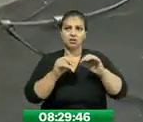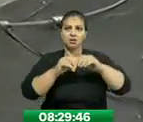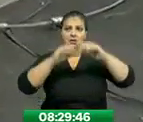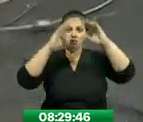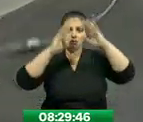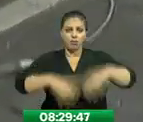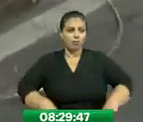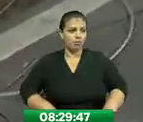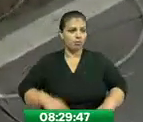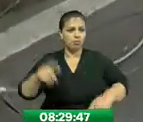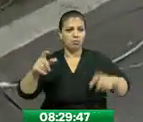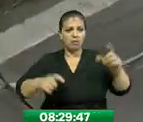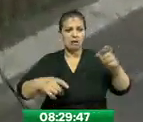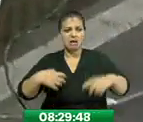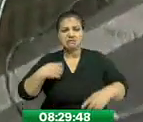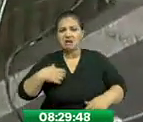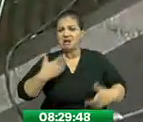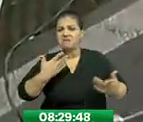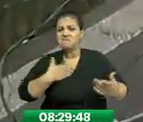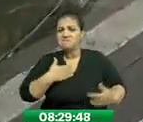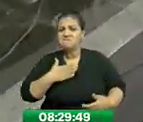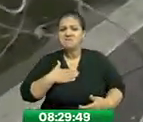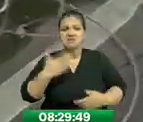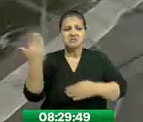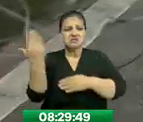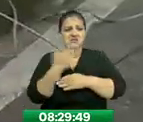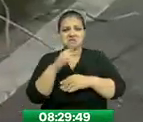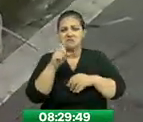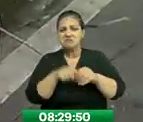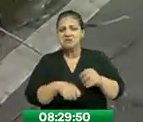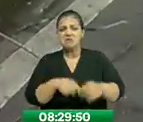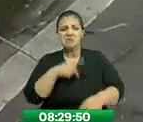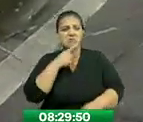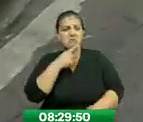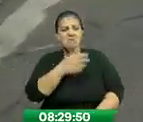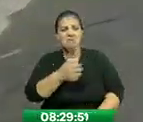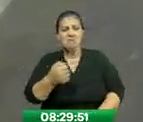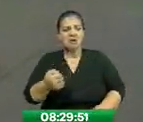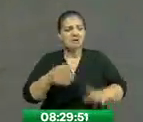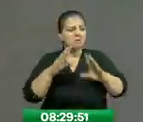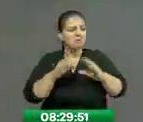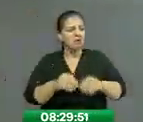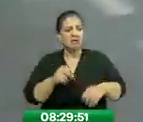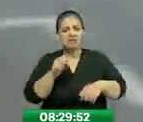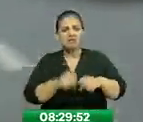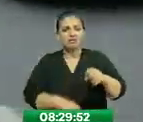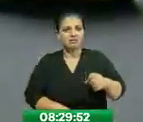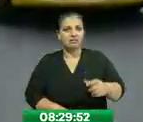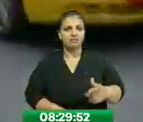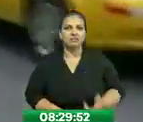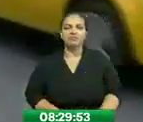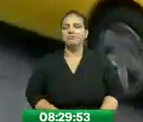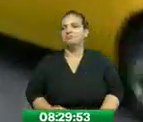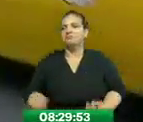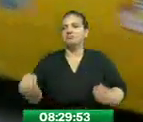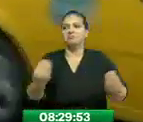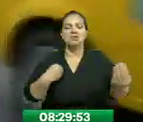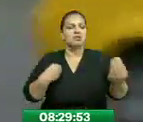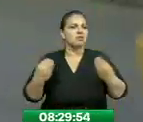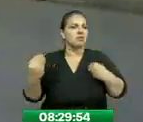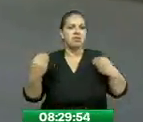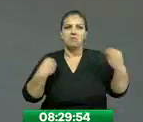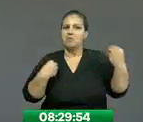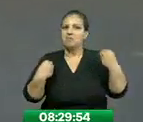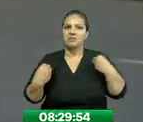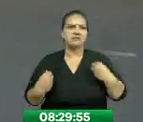clientes no me han comentado nada, algún daño, un desperfecto en los aparatos. Obviamente no hay energía, no se puede comprobar eso. Eso se verá en lo posterior